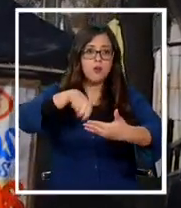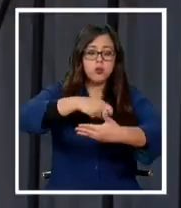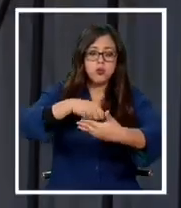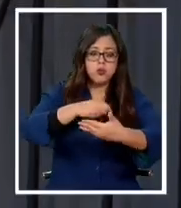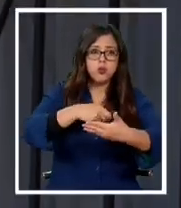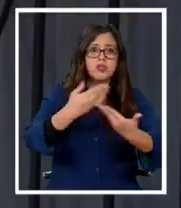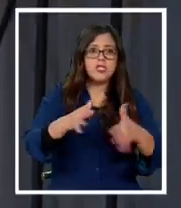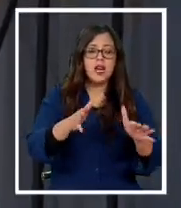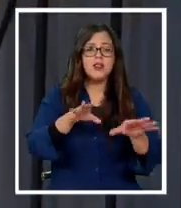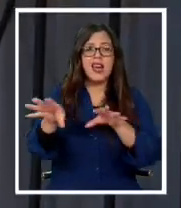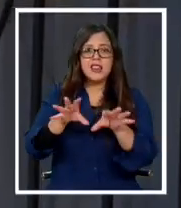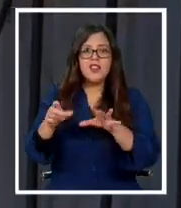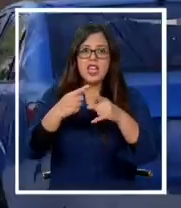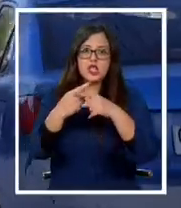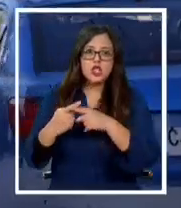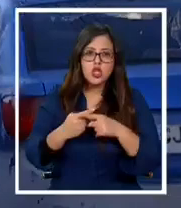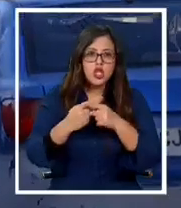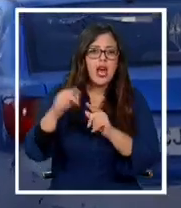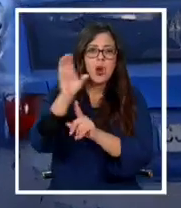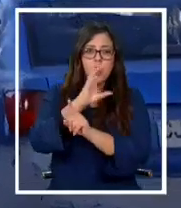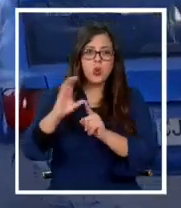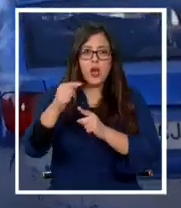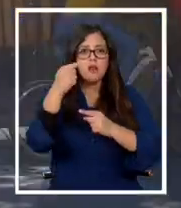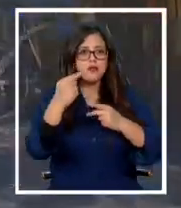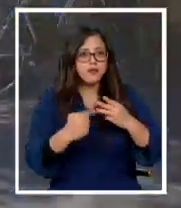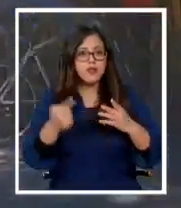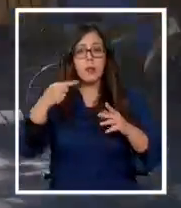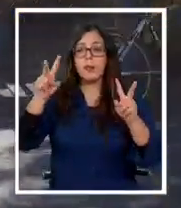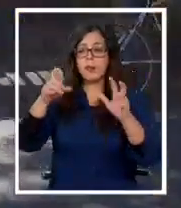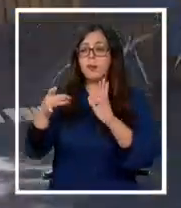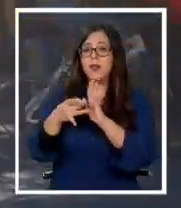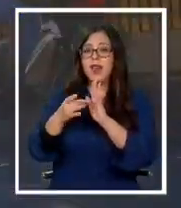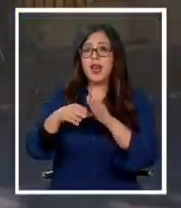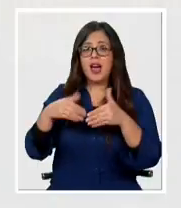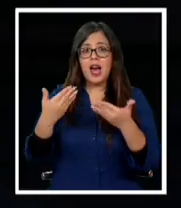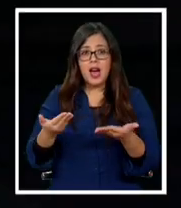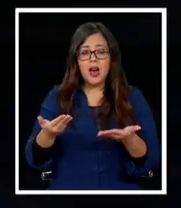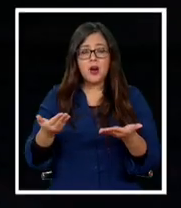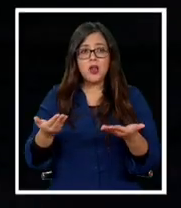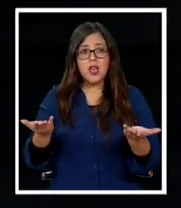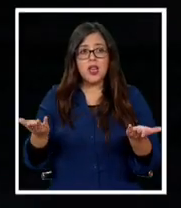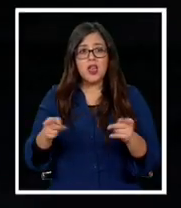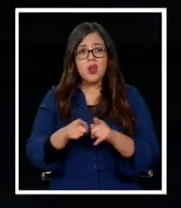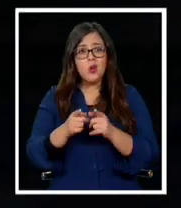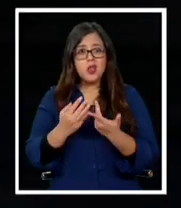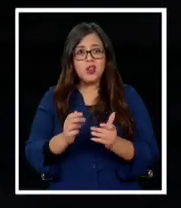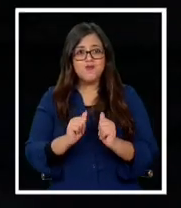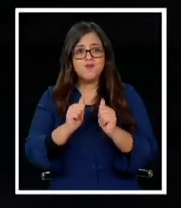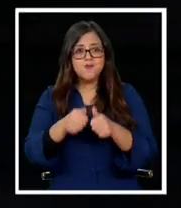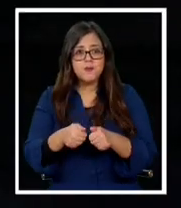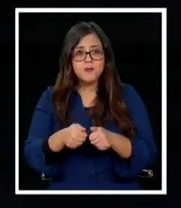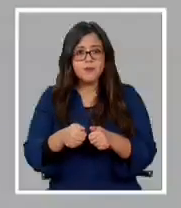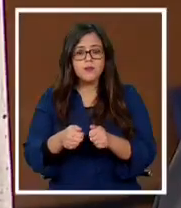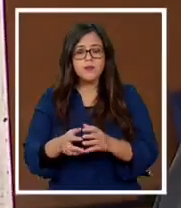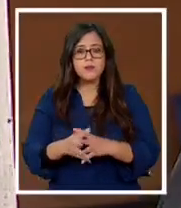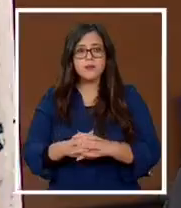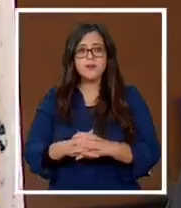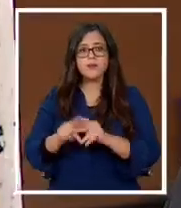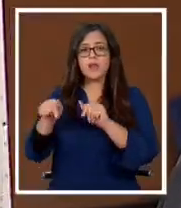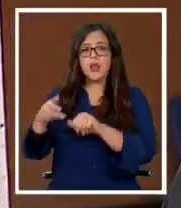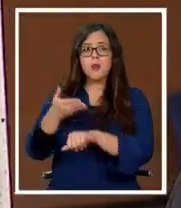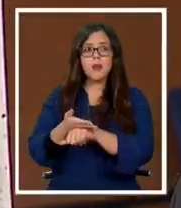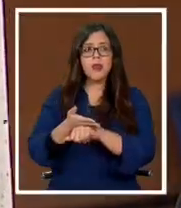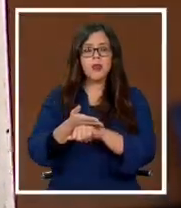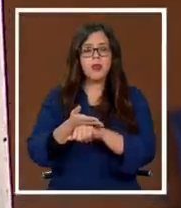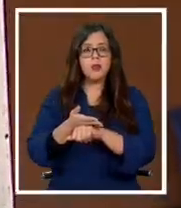actividades tanto sociales como culturales, pero dicen que la delincuencia, a pesar de todo, gana terreno en el barrio. Hago un